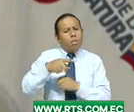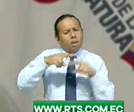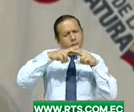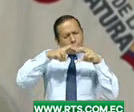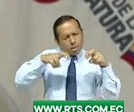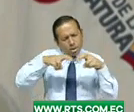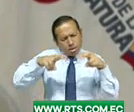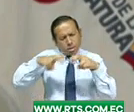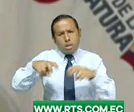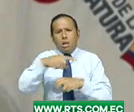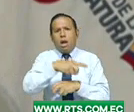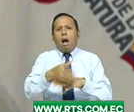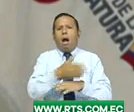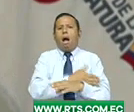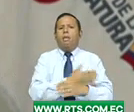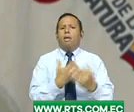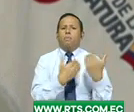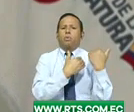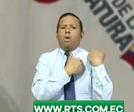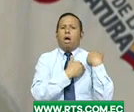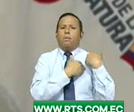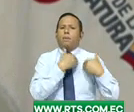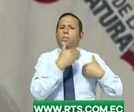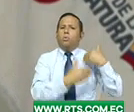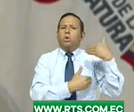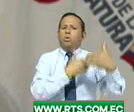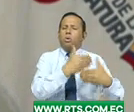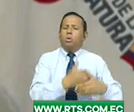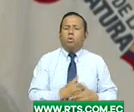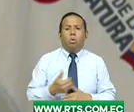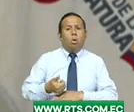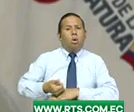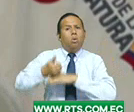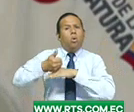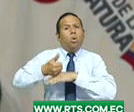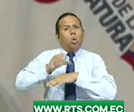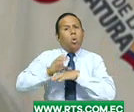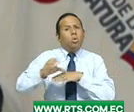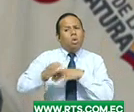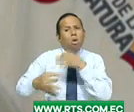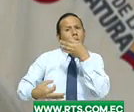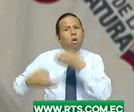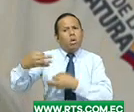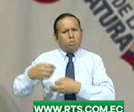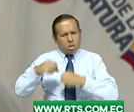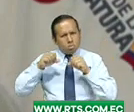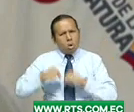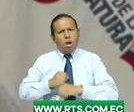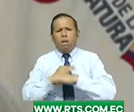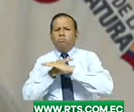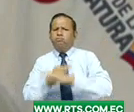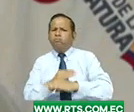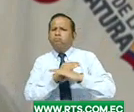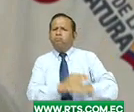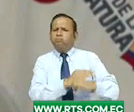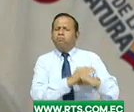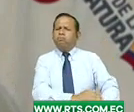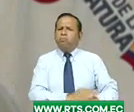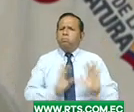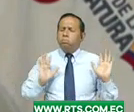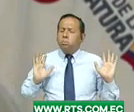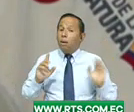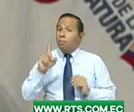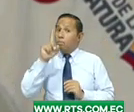procedimientos el consejo de la judicatura se suma la lucha contra la delincuencia y crimen organizado